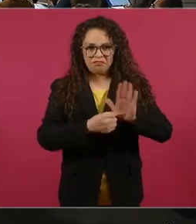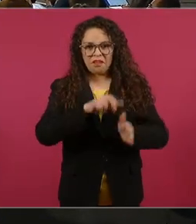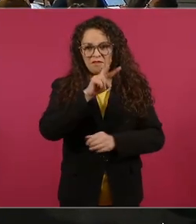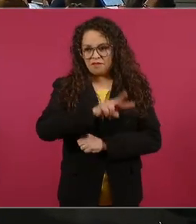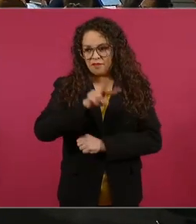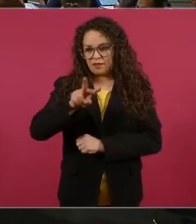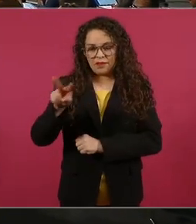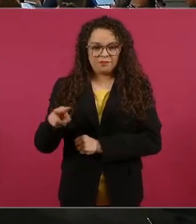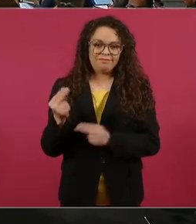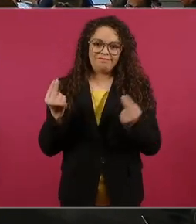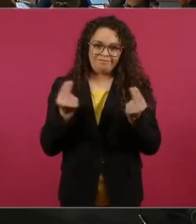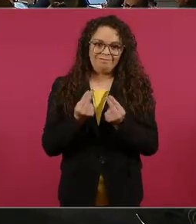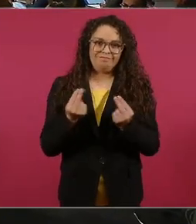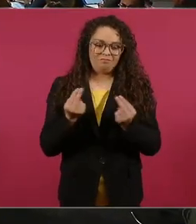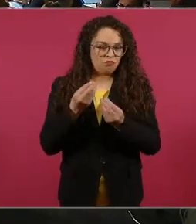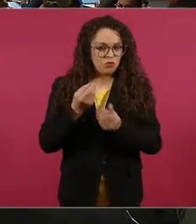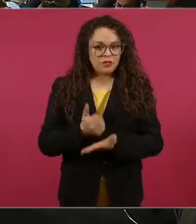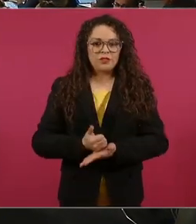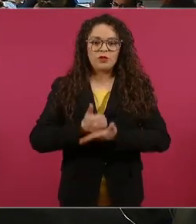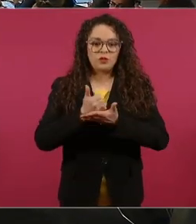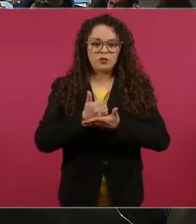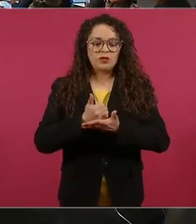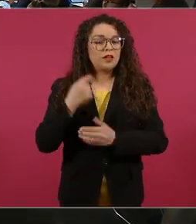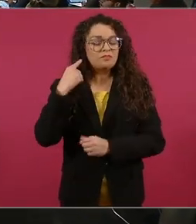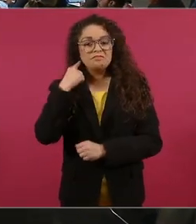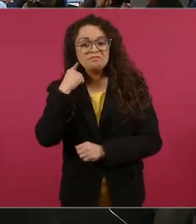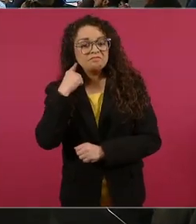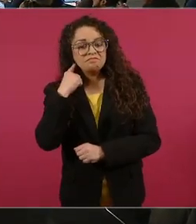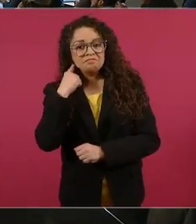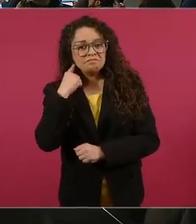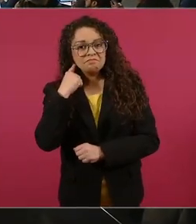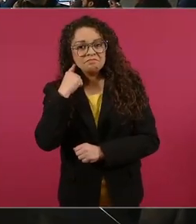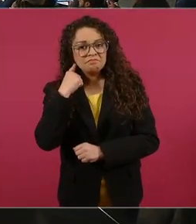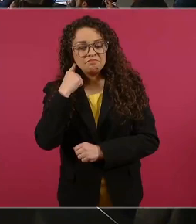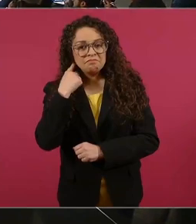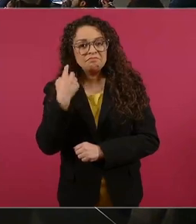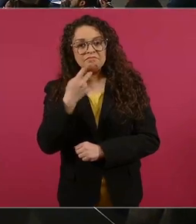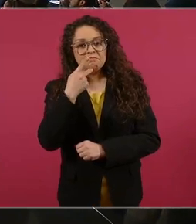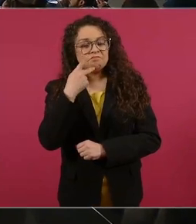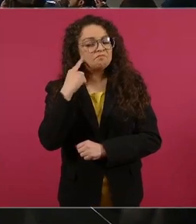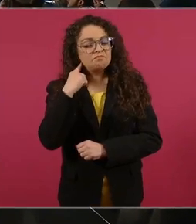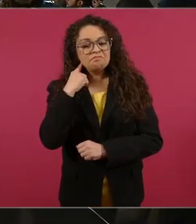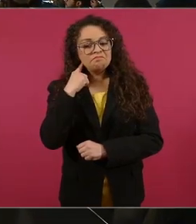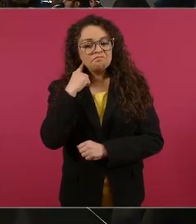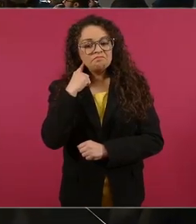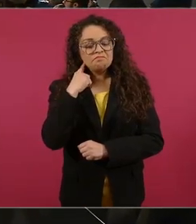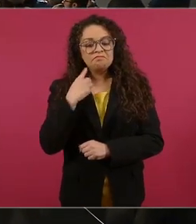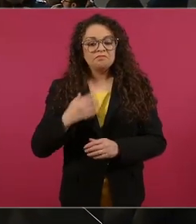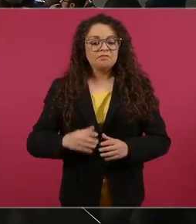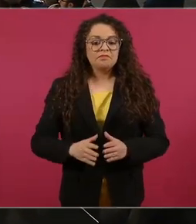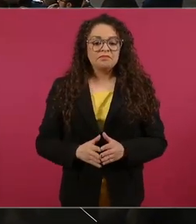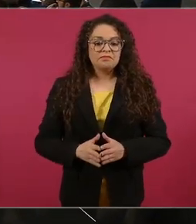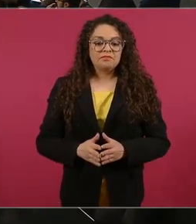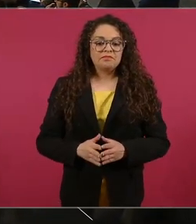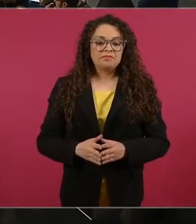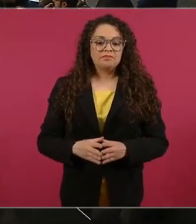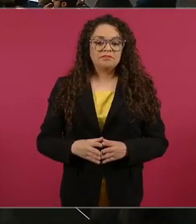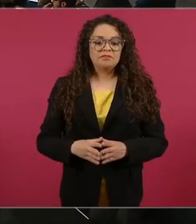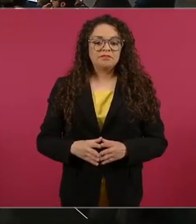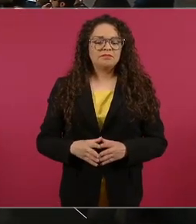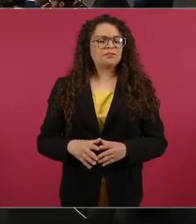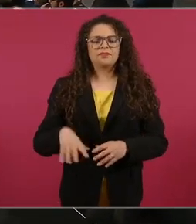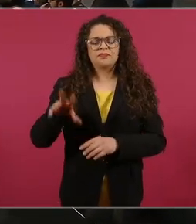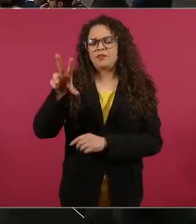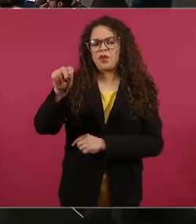¿De qué? Que si le pidieron la entrevista para el reportaje antes de sacarlo. No.